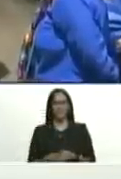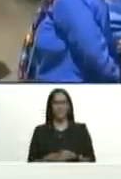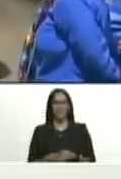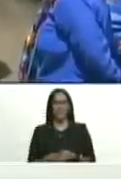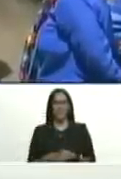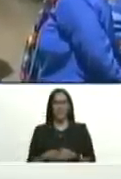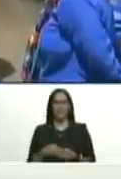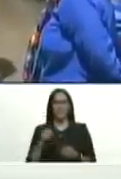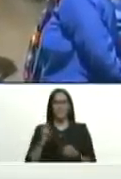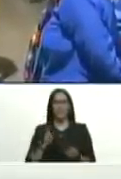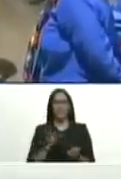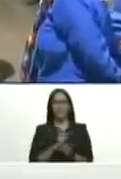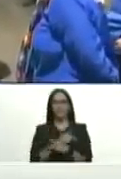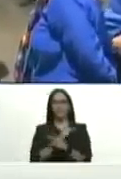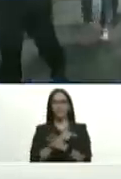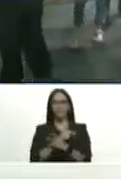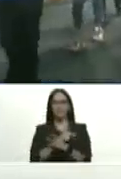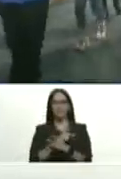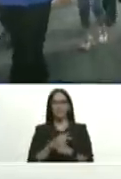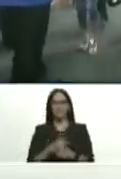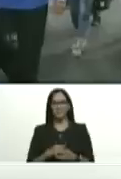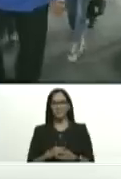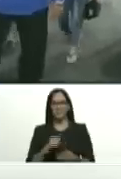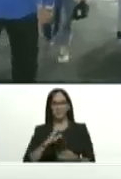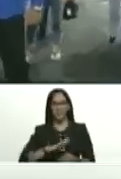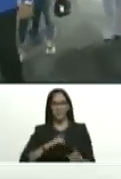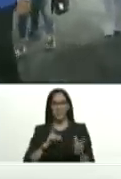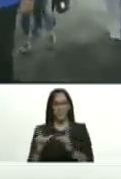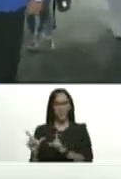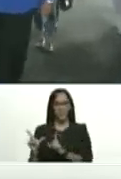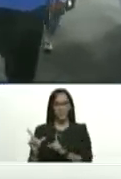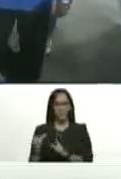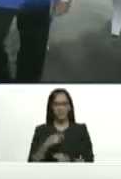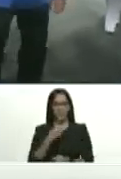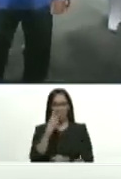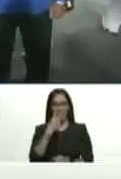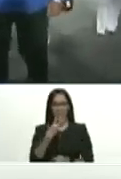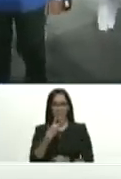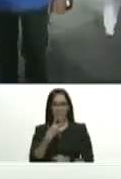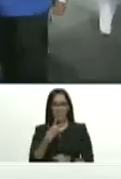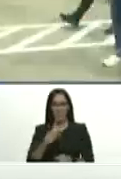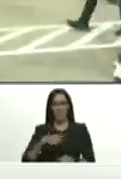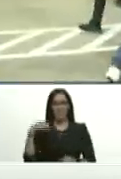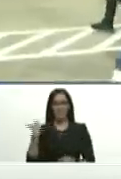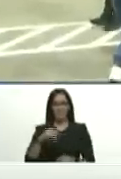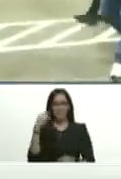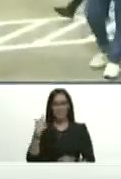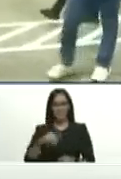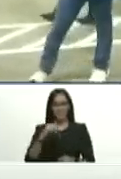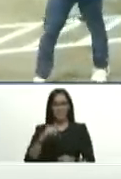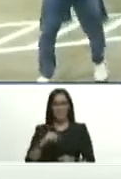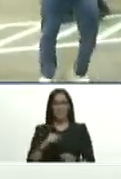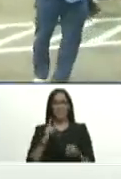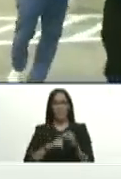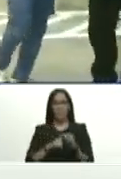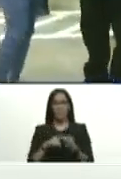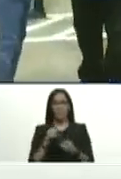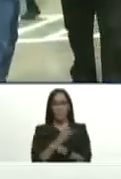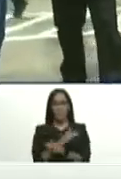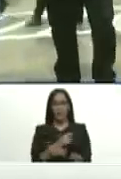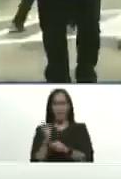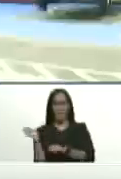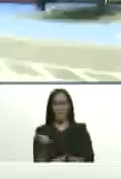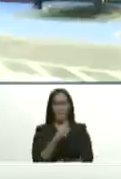TikTok. ¿Ah? ¿Está listo? ¿Quieren ver la pela del siglo que me dio silita jugando ping-pong?